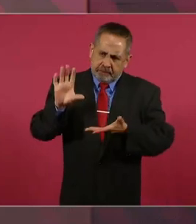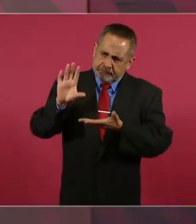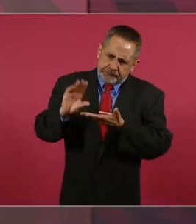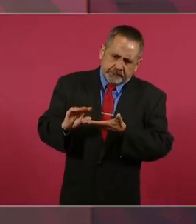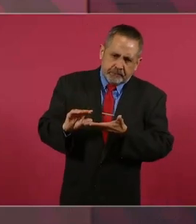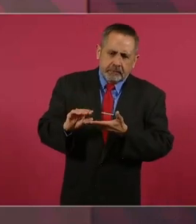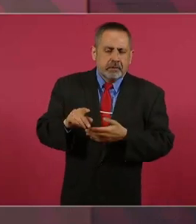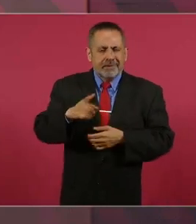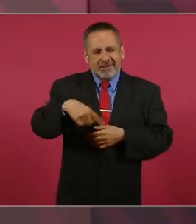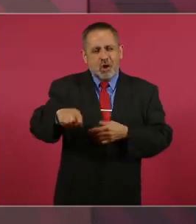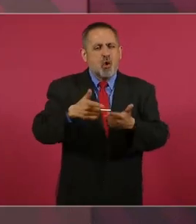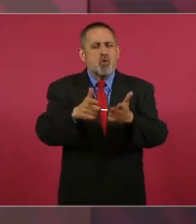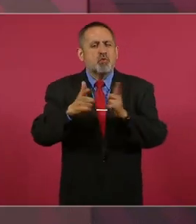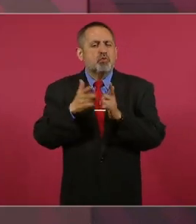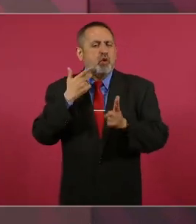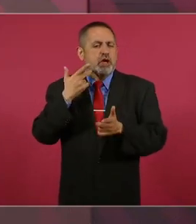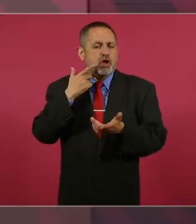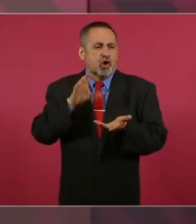destina a los partidos,